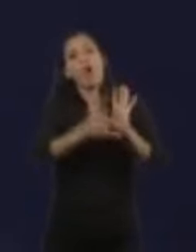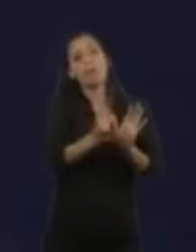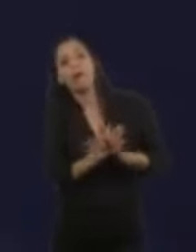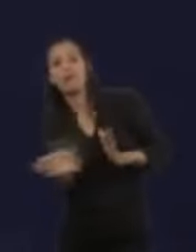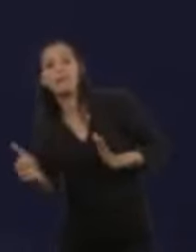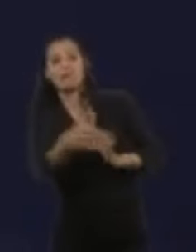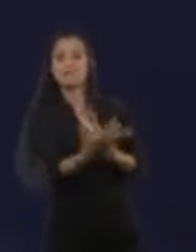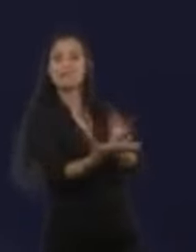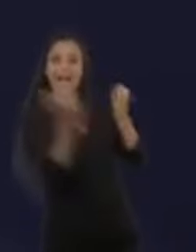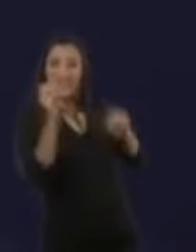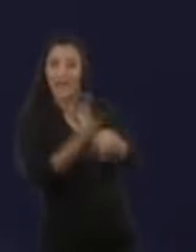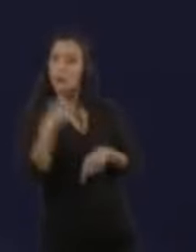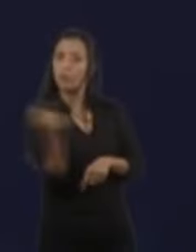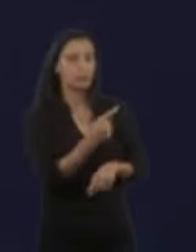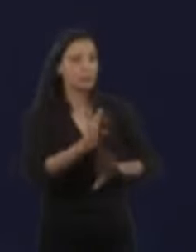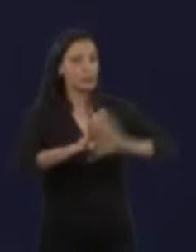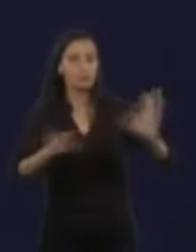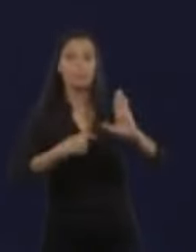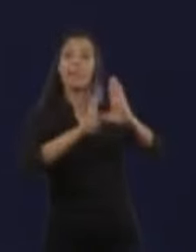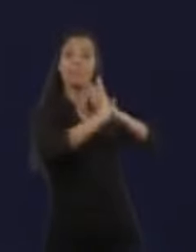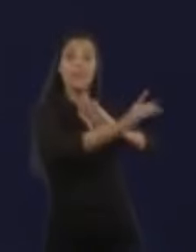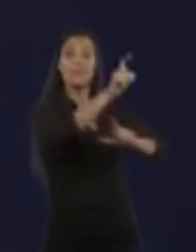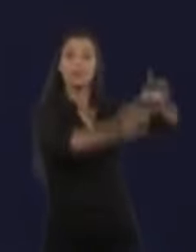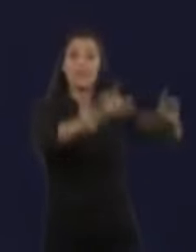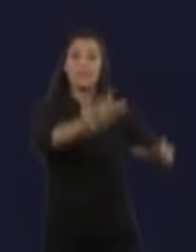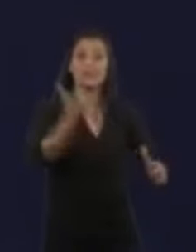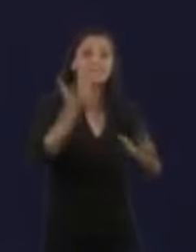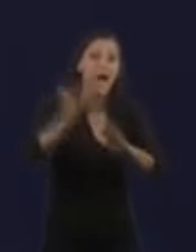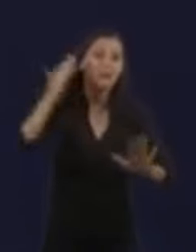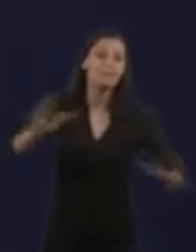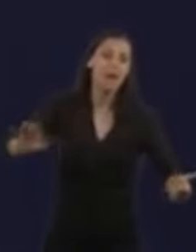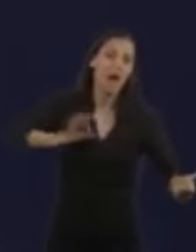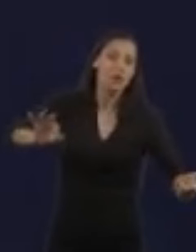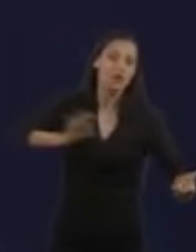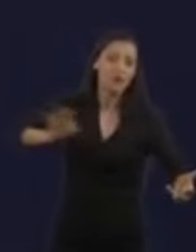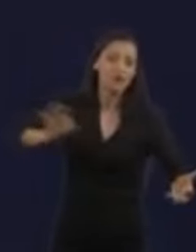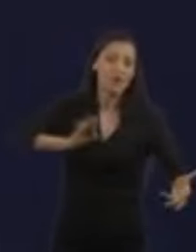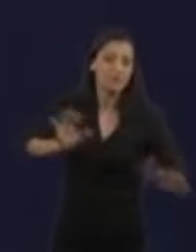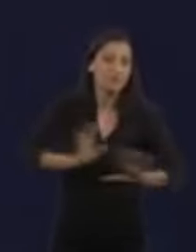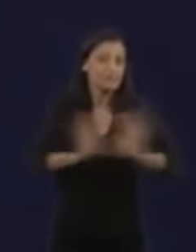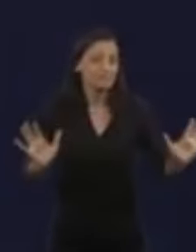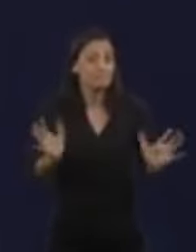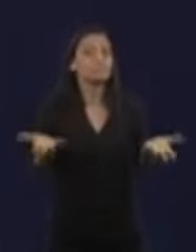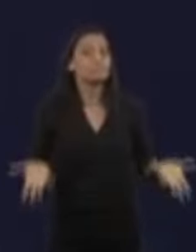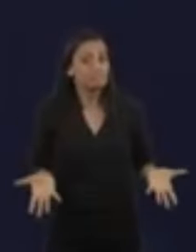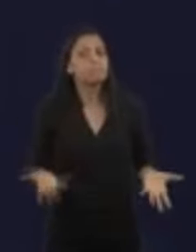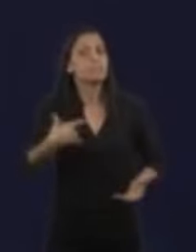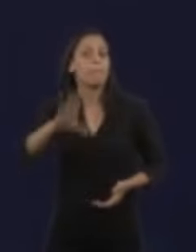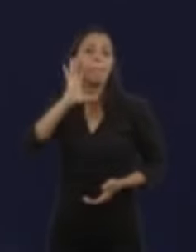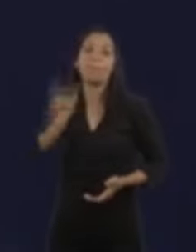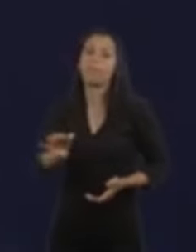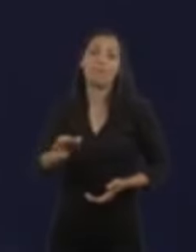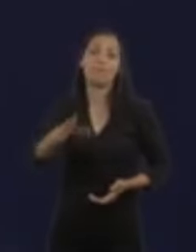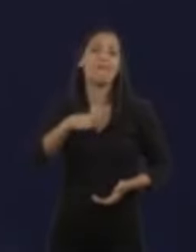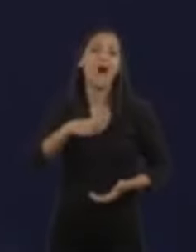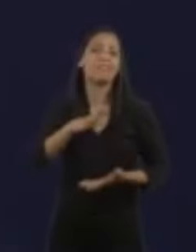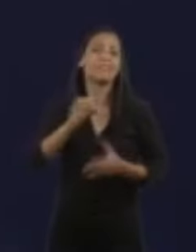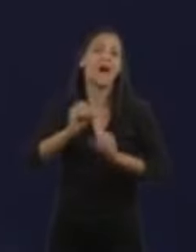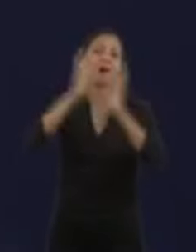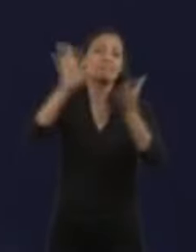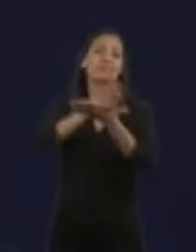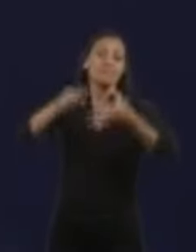millones por años y años y años de gestiones que efectivamente no concan con una con la honestidad de las personas y mucho